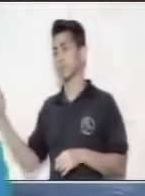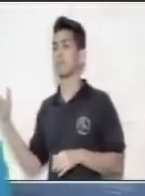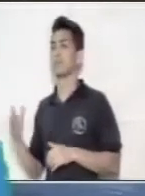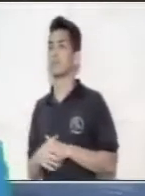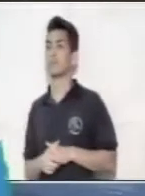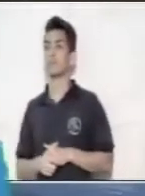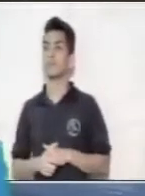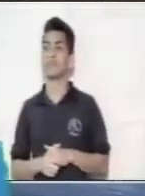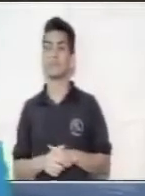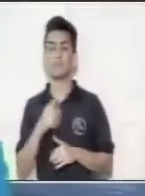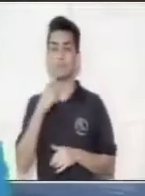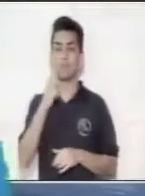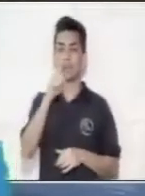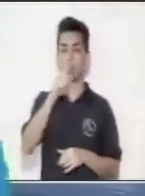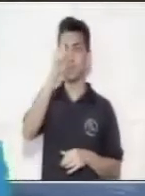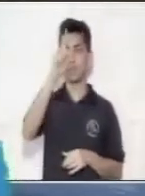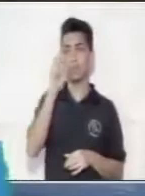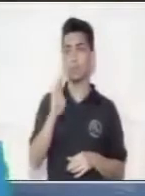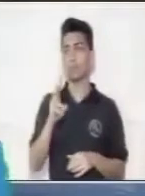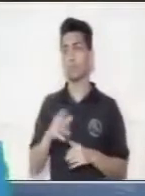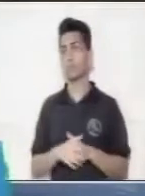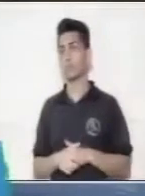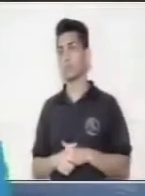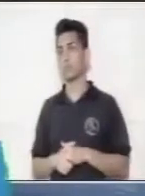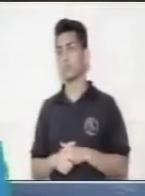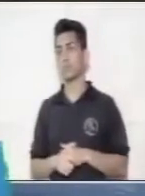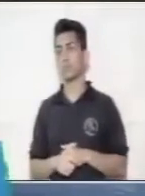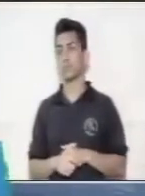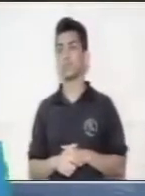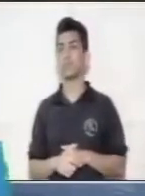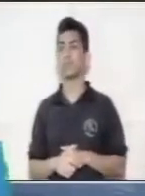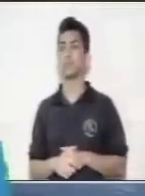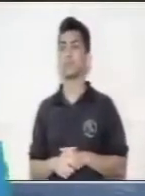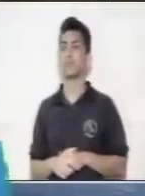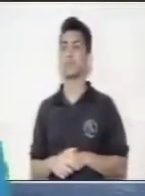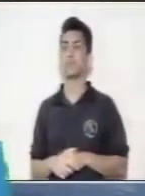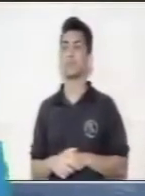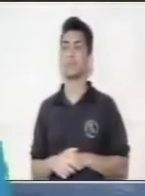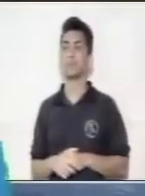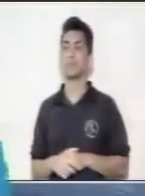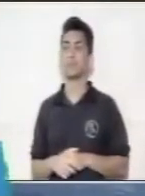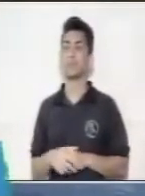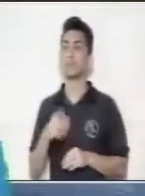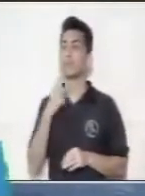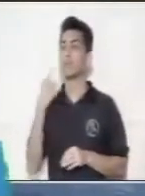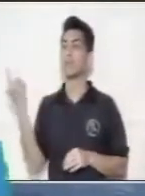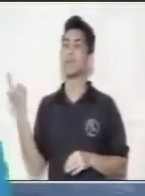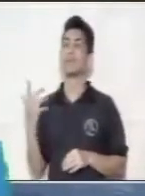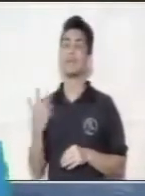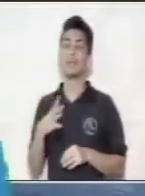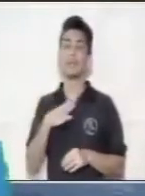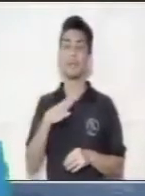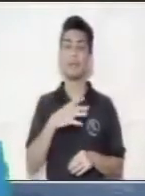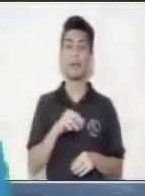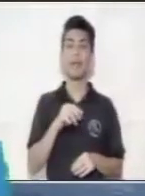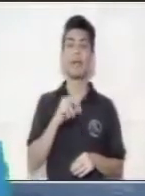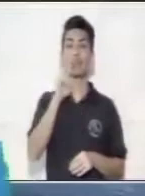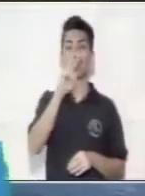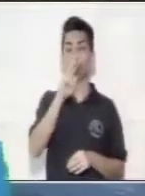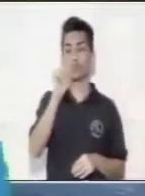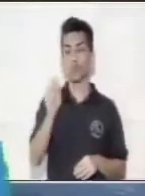tenemos 1 y 2. Cuando nos dicen el vector tiene coordenadas 2,